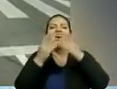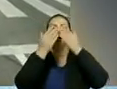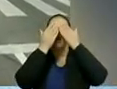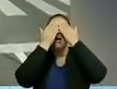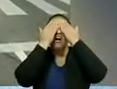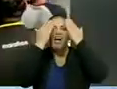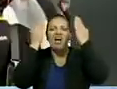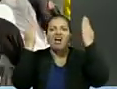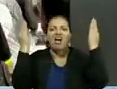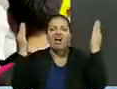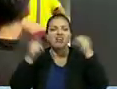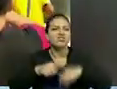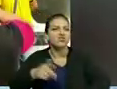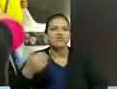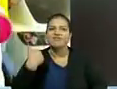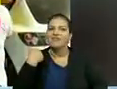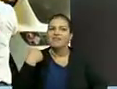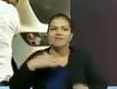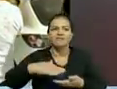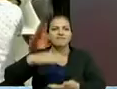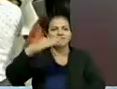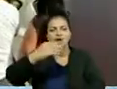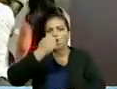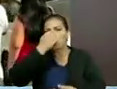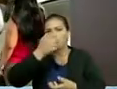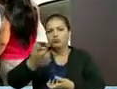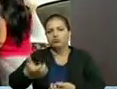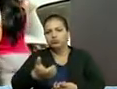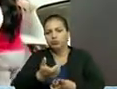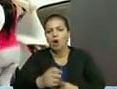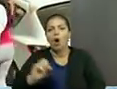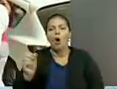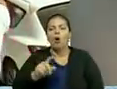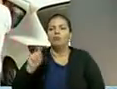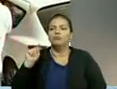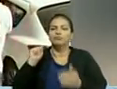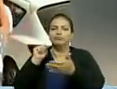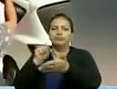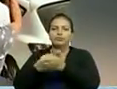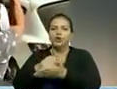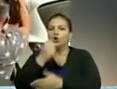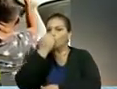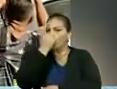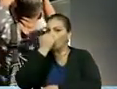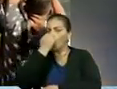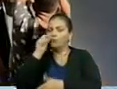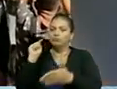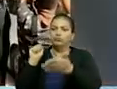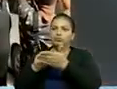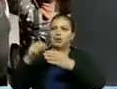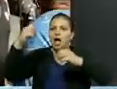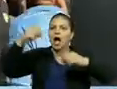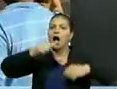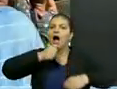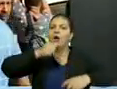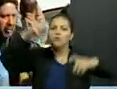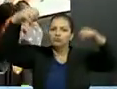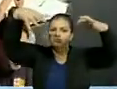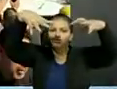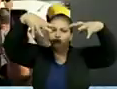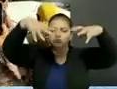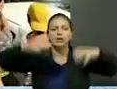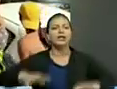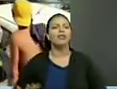que se presente una emergencia y que puedan también evacuar personas. Solo fue, según el cuerpo de bomberos, acondicionado para bodega, más